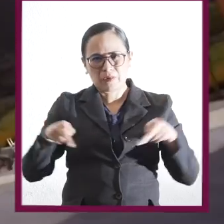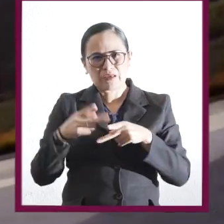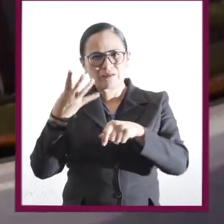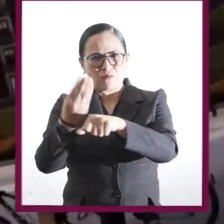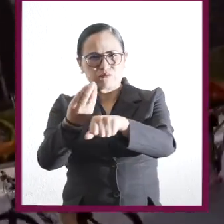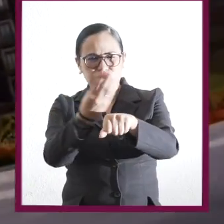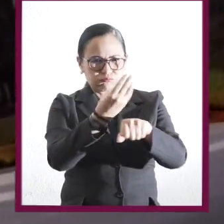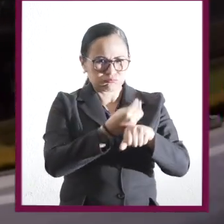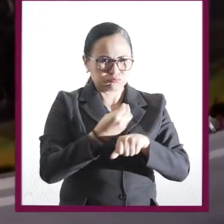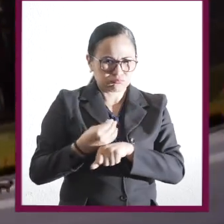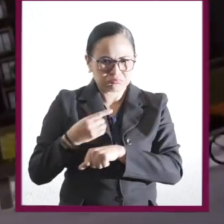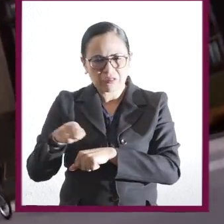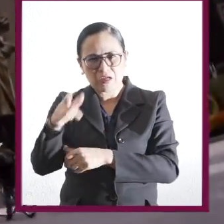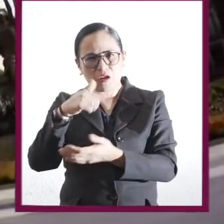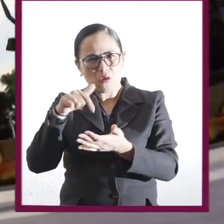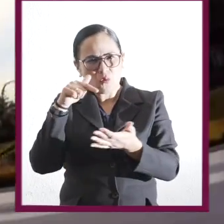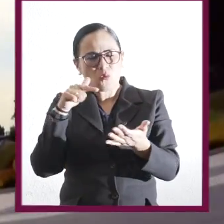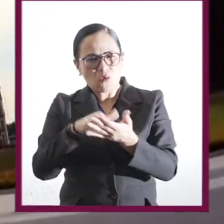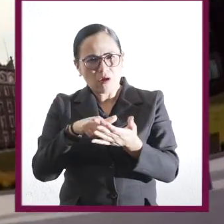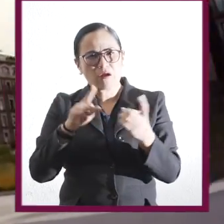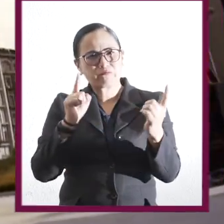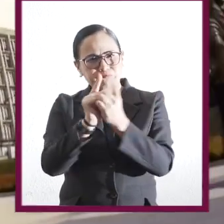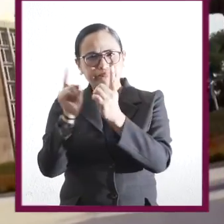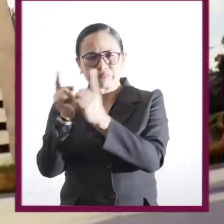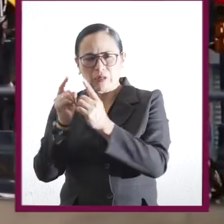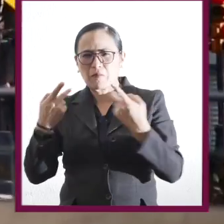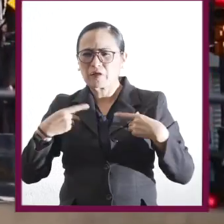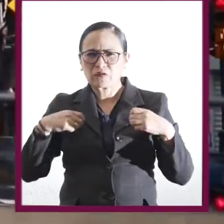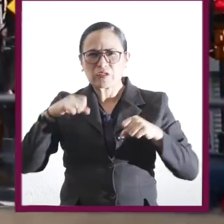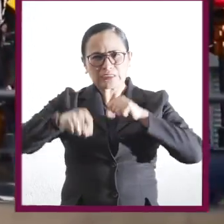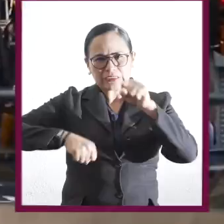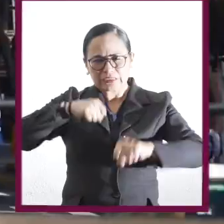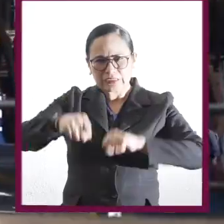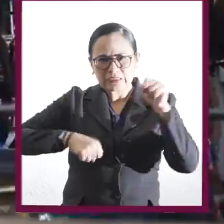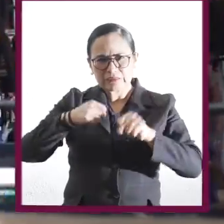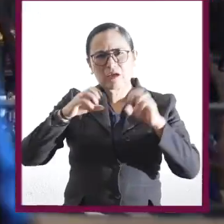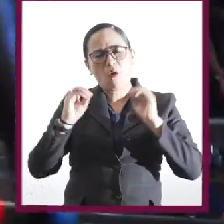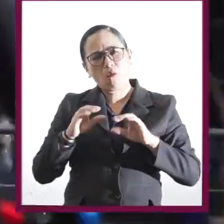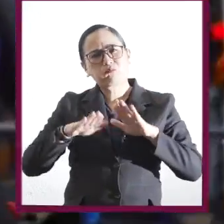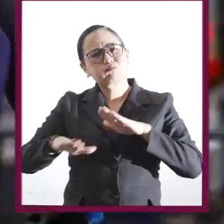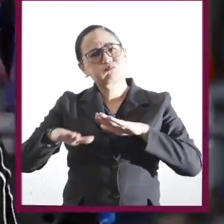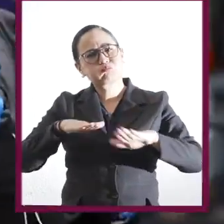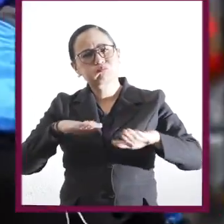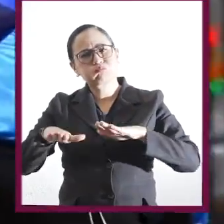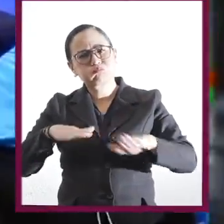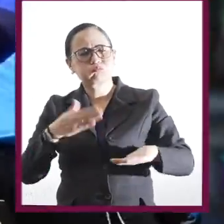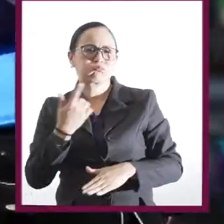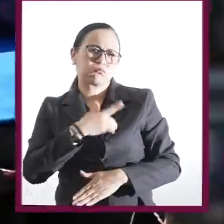sido remodelada y se ha convertido en un sitio de encuentro para ciclistas y peatones.